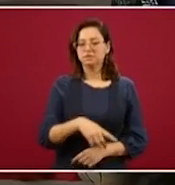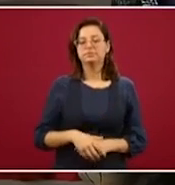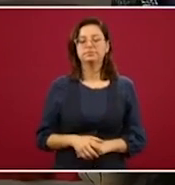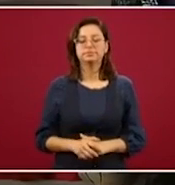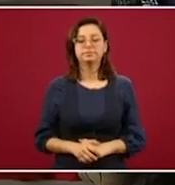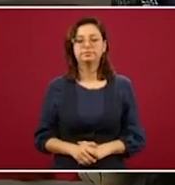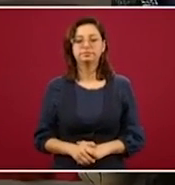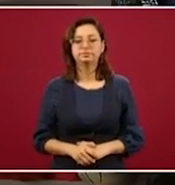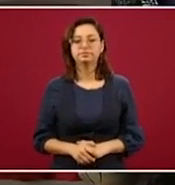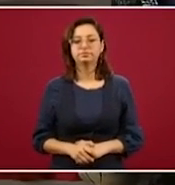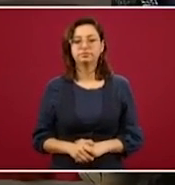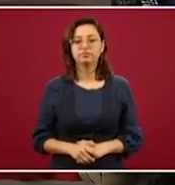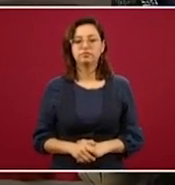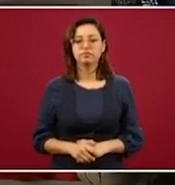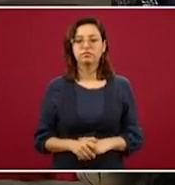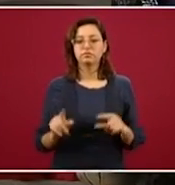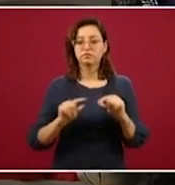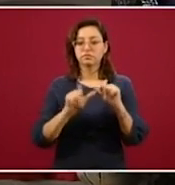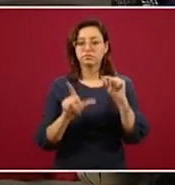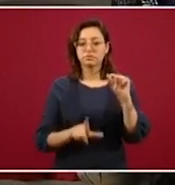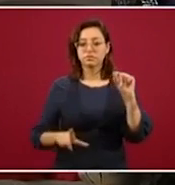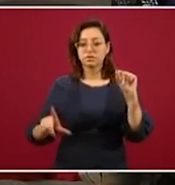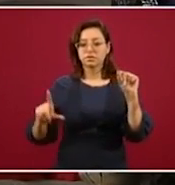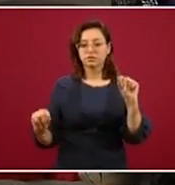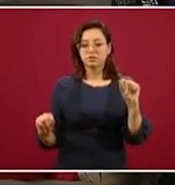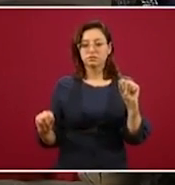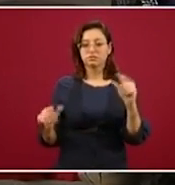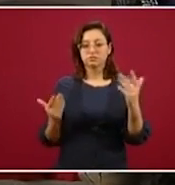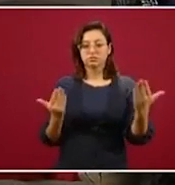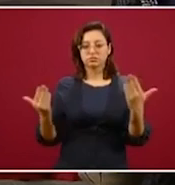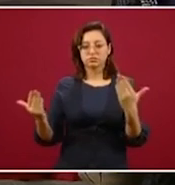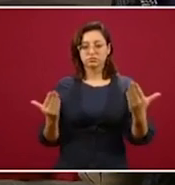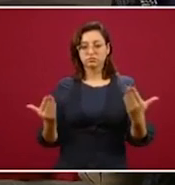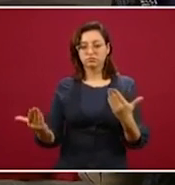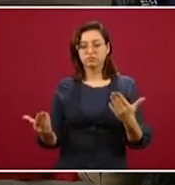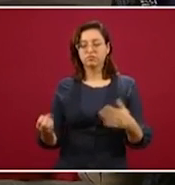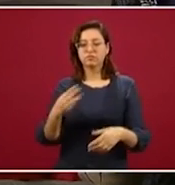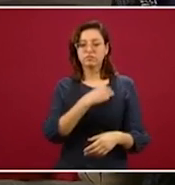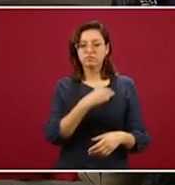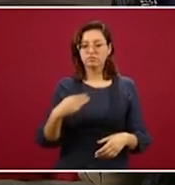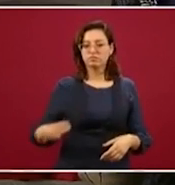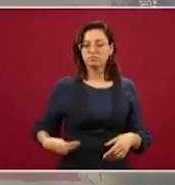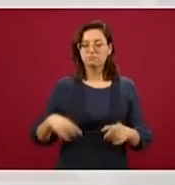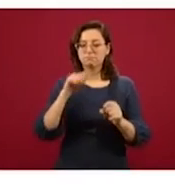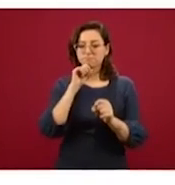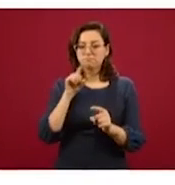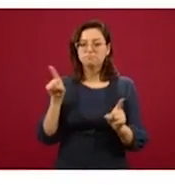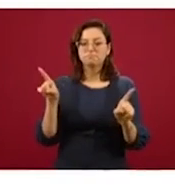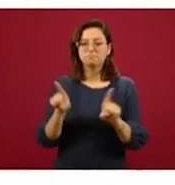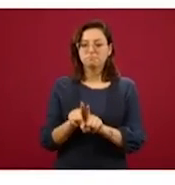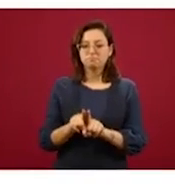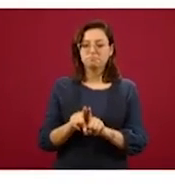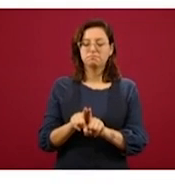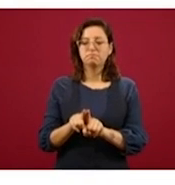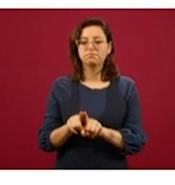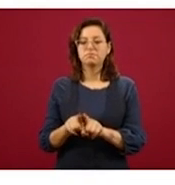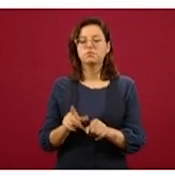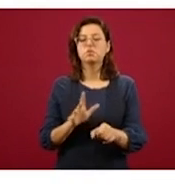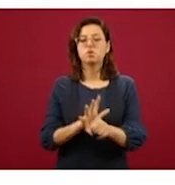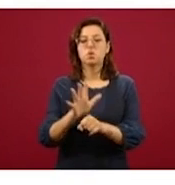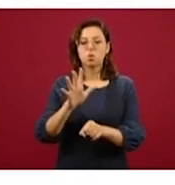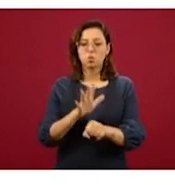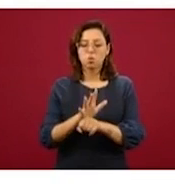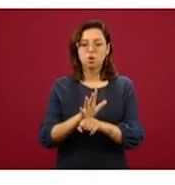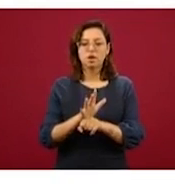Y si ven ustedes el mapa, no cambia mucho en cuanto a municipios. Sí va a cambiar en cuanto a las